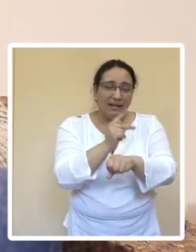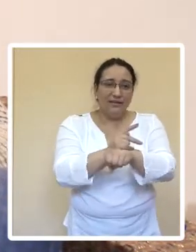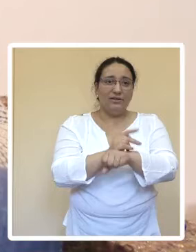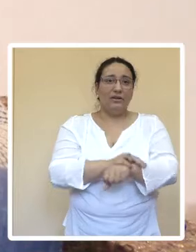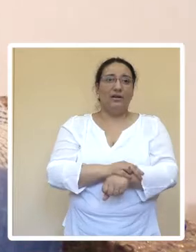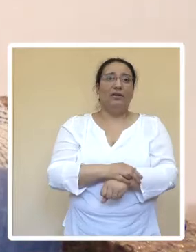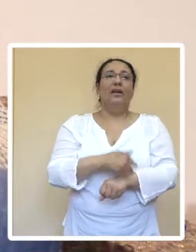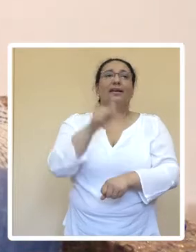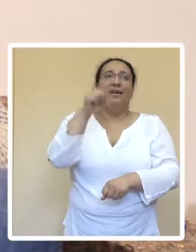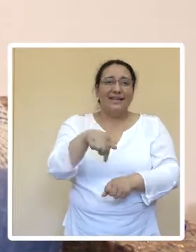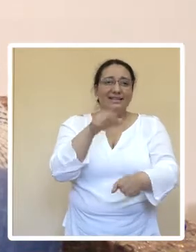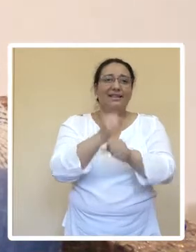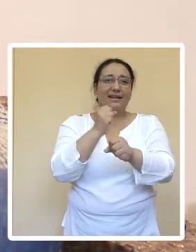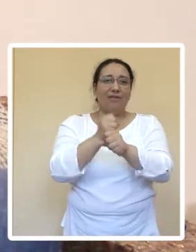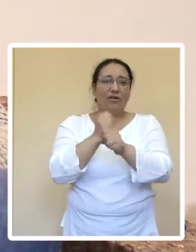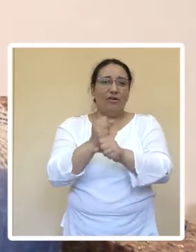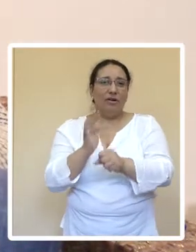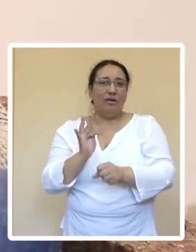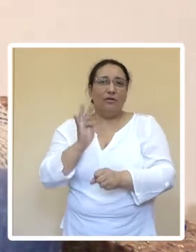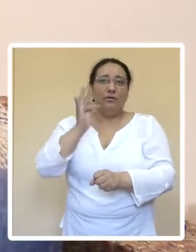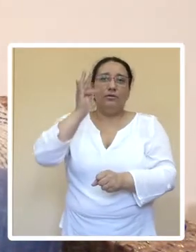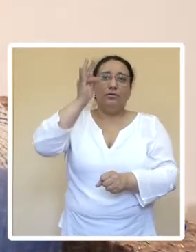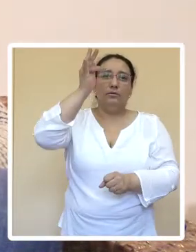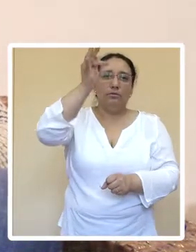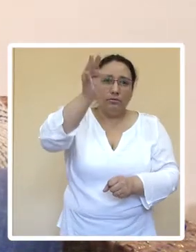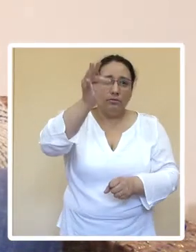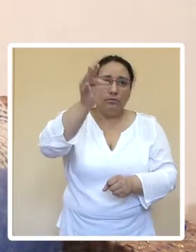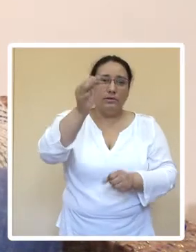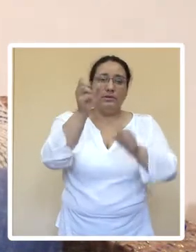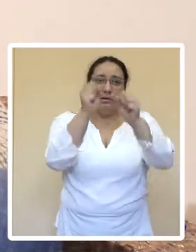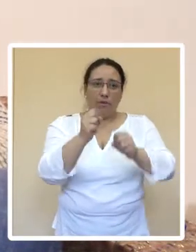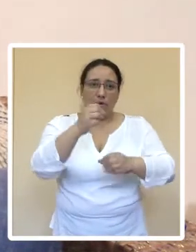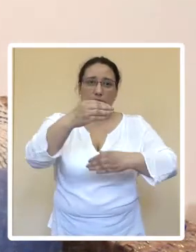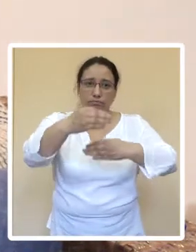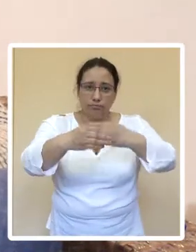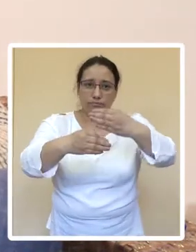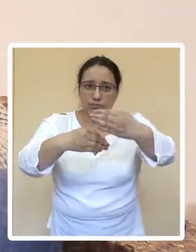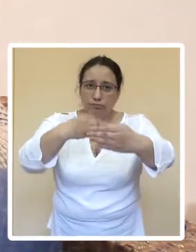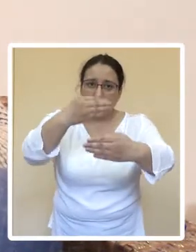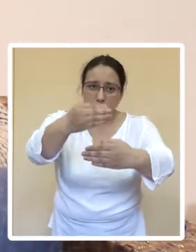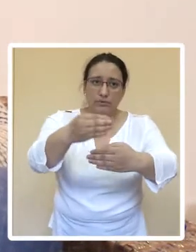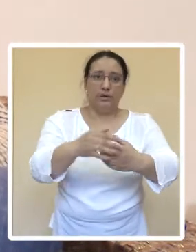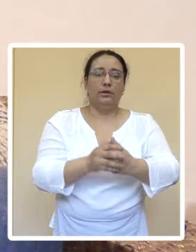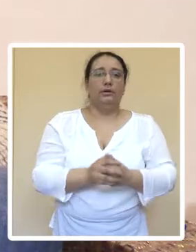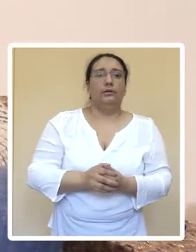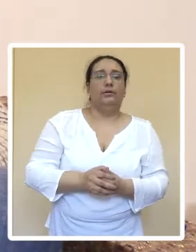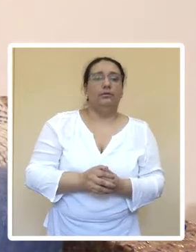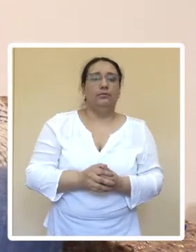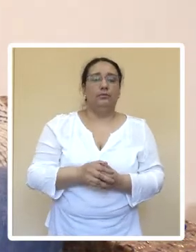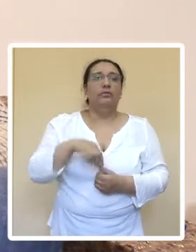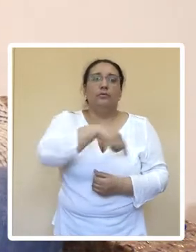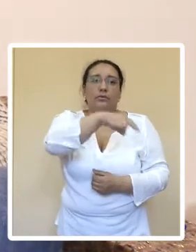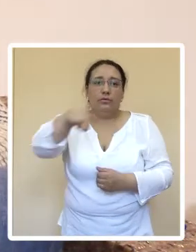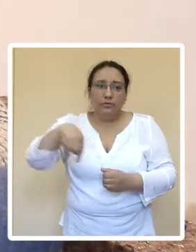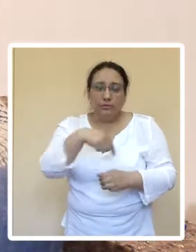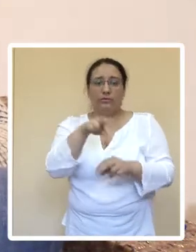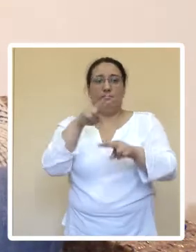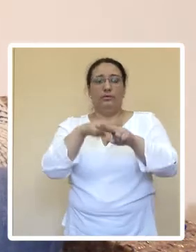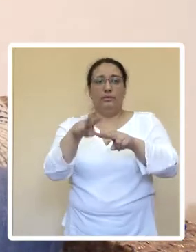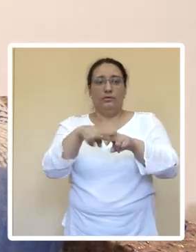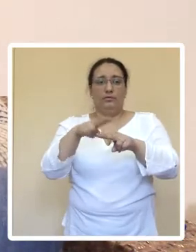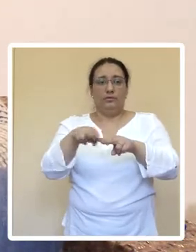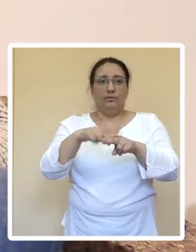que ese puesto de trabajo sea permanente en el tiempo, ¿ya? No es llegar y hacer una colocación. Para eso nosotros estamos